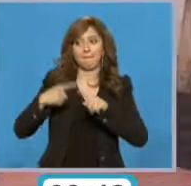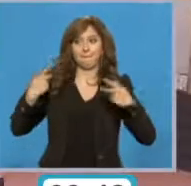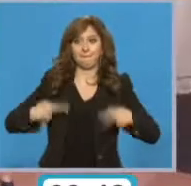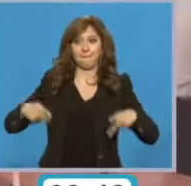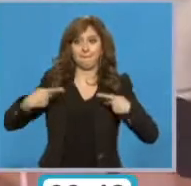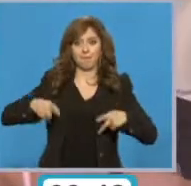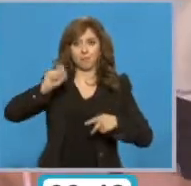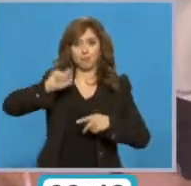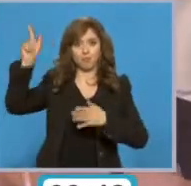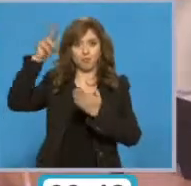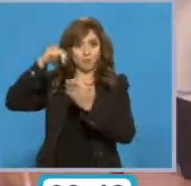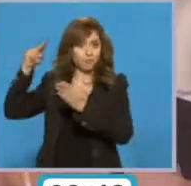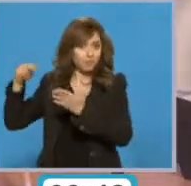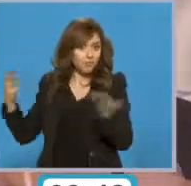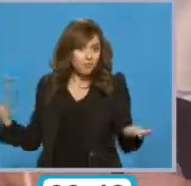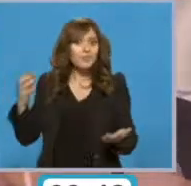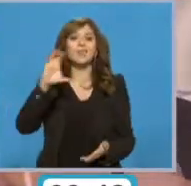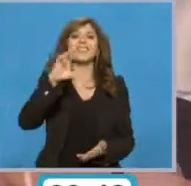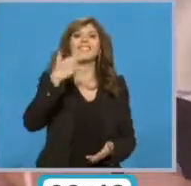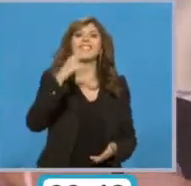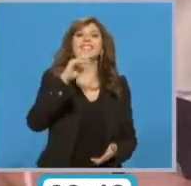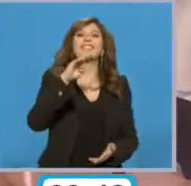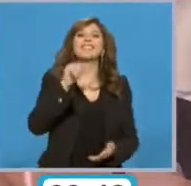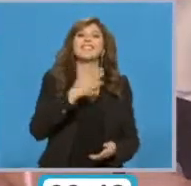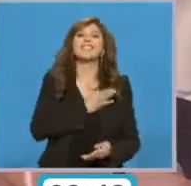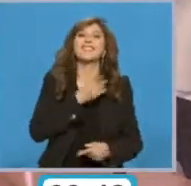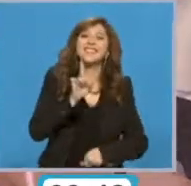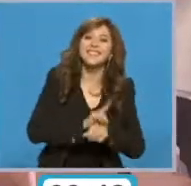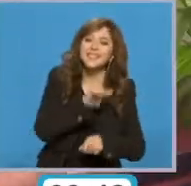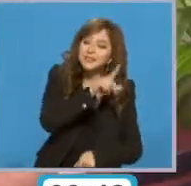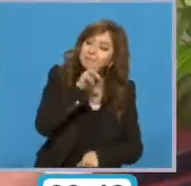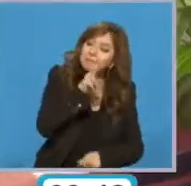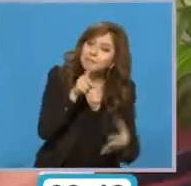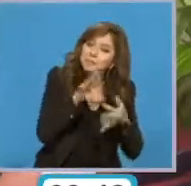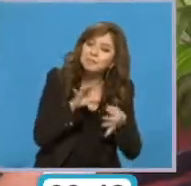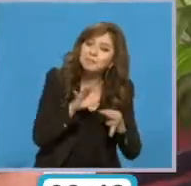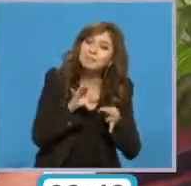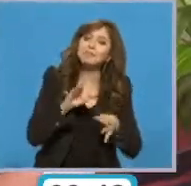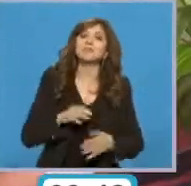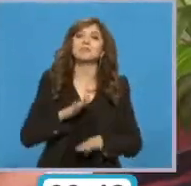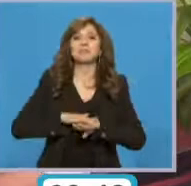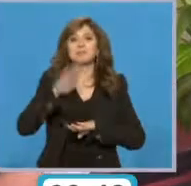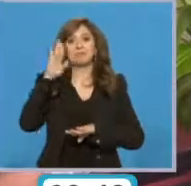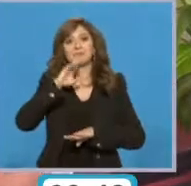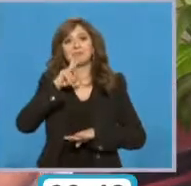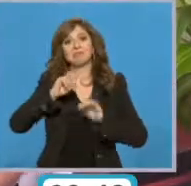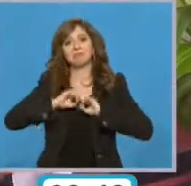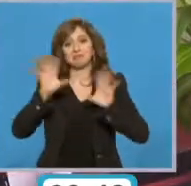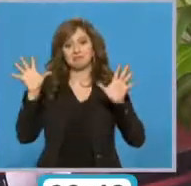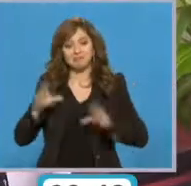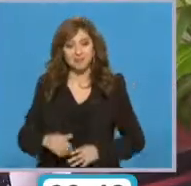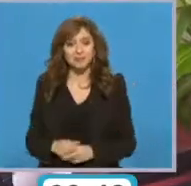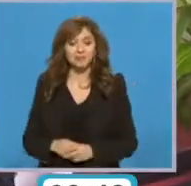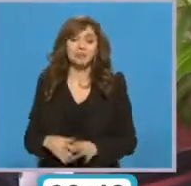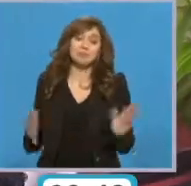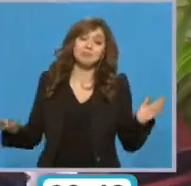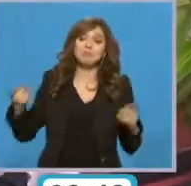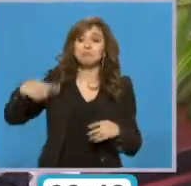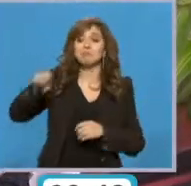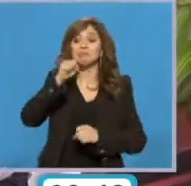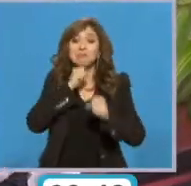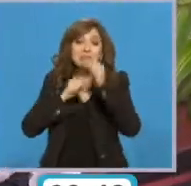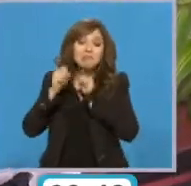sé. Chema Serralde, buenos días. ¿Cómo está? Buen Que día, nos diga ¿cómo les va? Chema. Pues tú nos dirás. Pues sí, bueno, traemos algunos chismes, ¿verdad? Conseguidos,